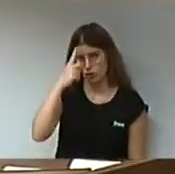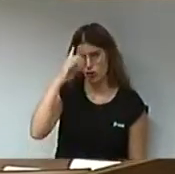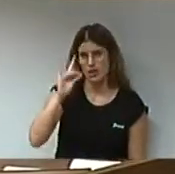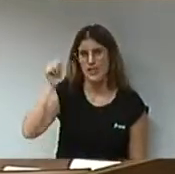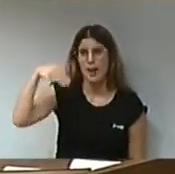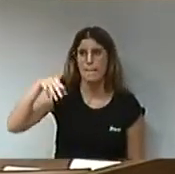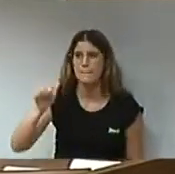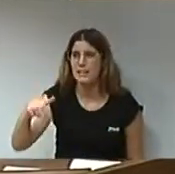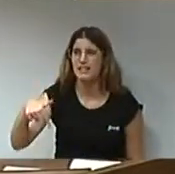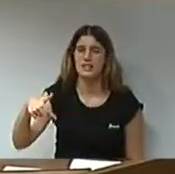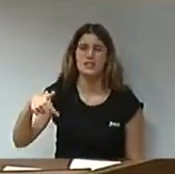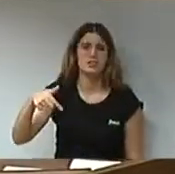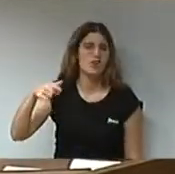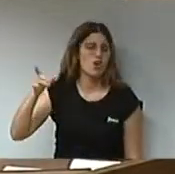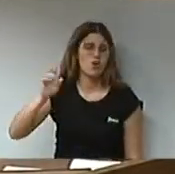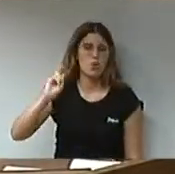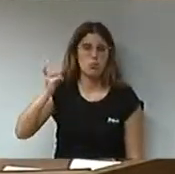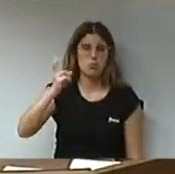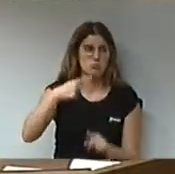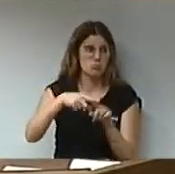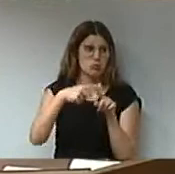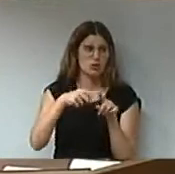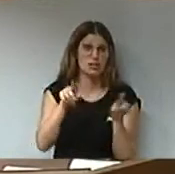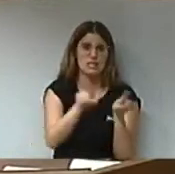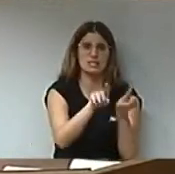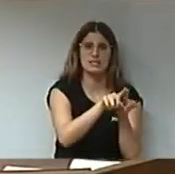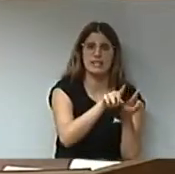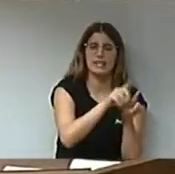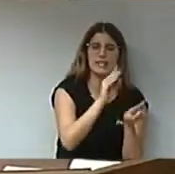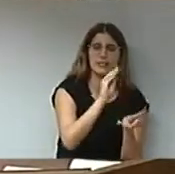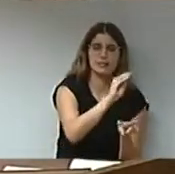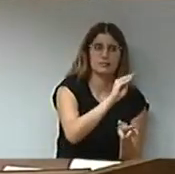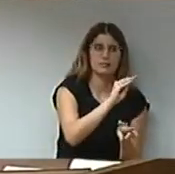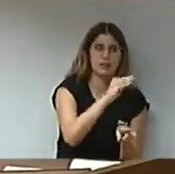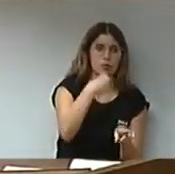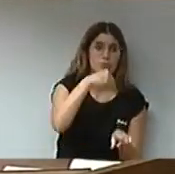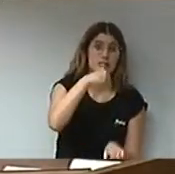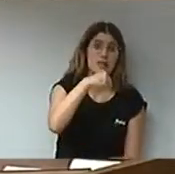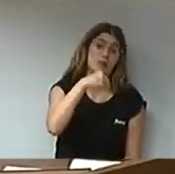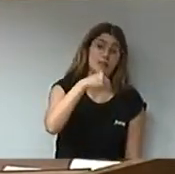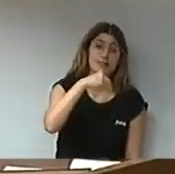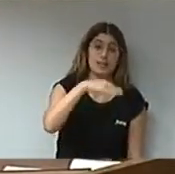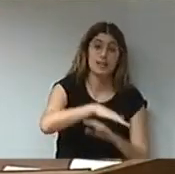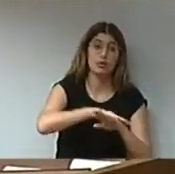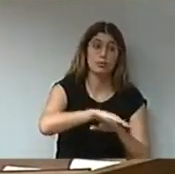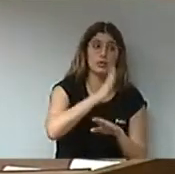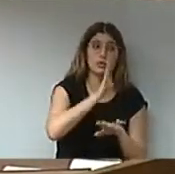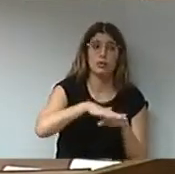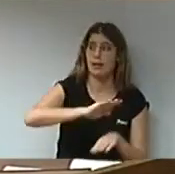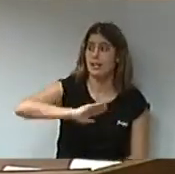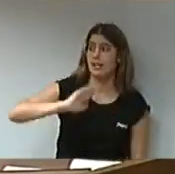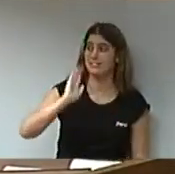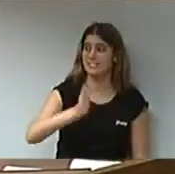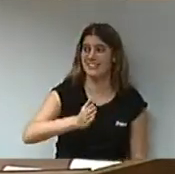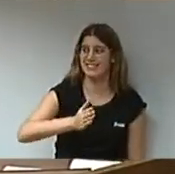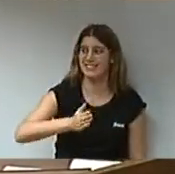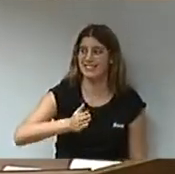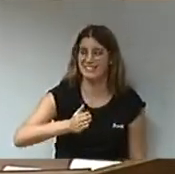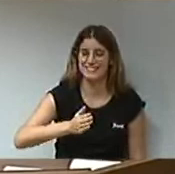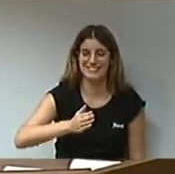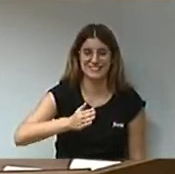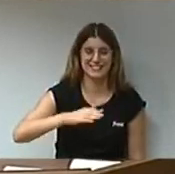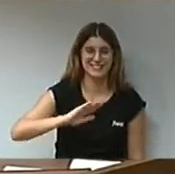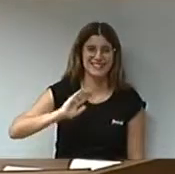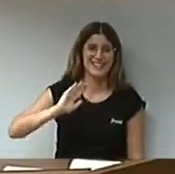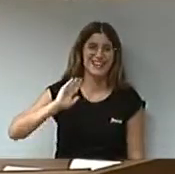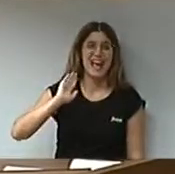ni en la armonización, ni en llamar al hermano de Zumosol, que es el presidente del Gobierno, para que castigue a las comunidades autónomas que bajen impuestos, porque yo estoy